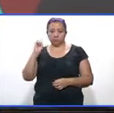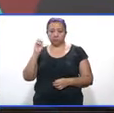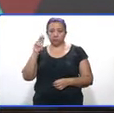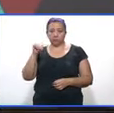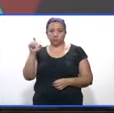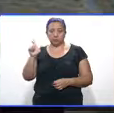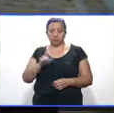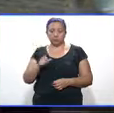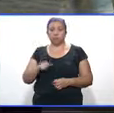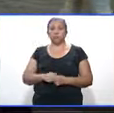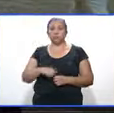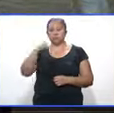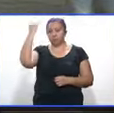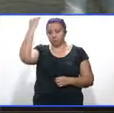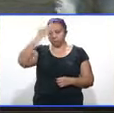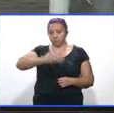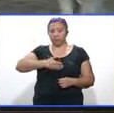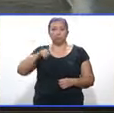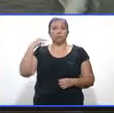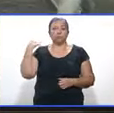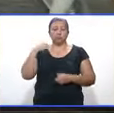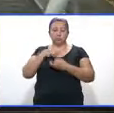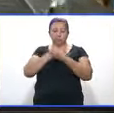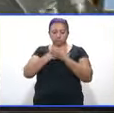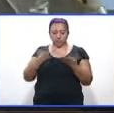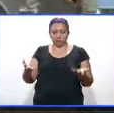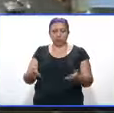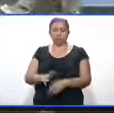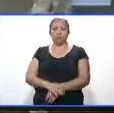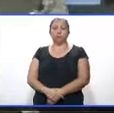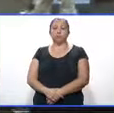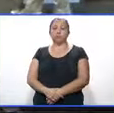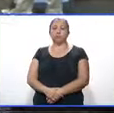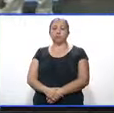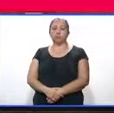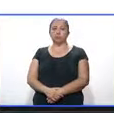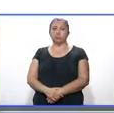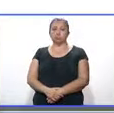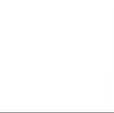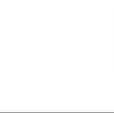serieame.com.mx. Con imágenes de Juan Velázquez, Maribel Vega, Tele Yucatán te informa.